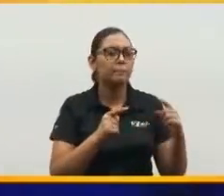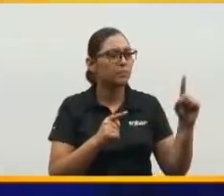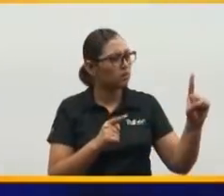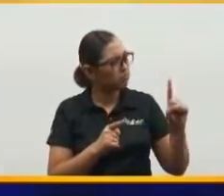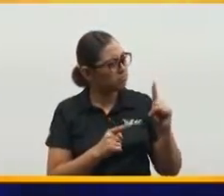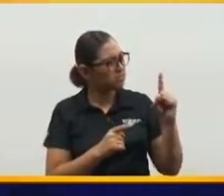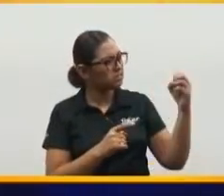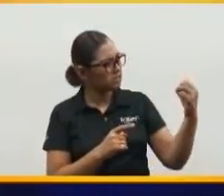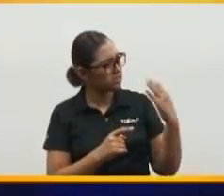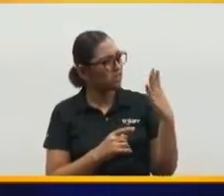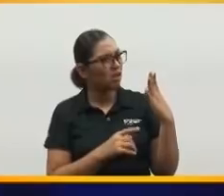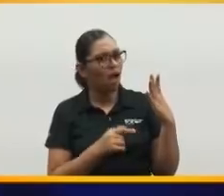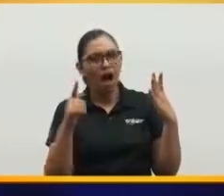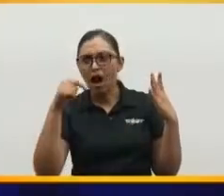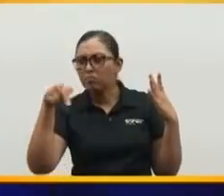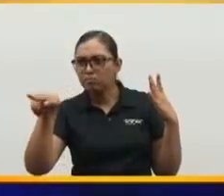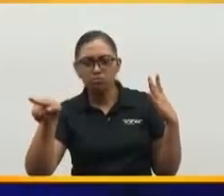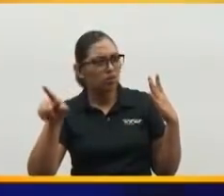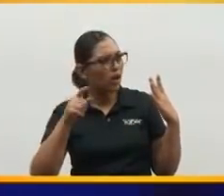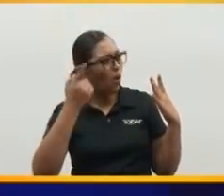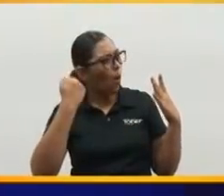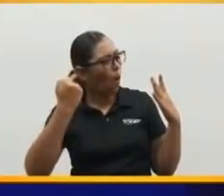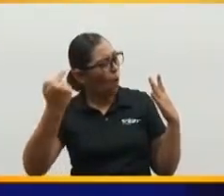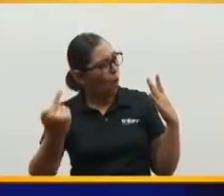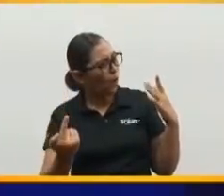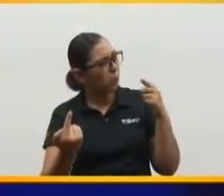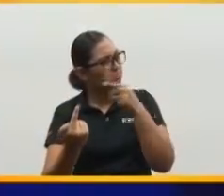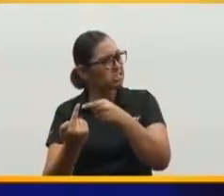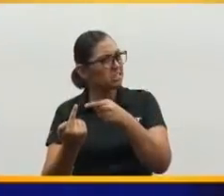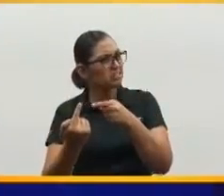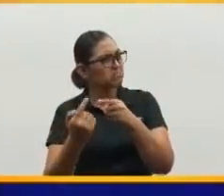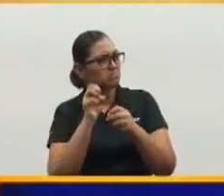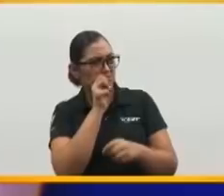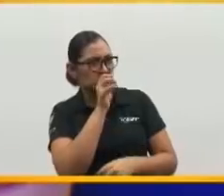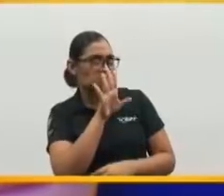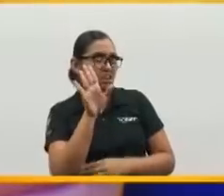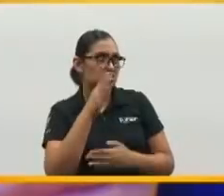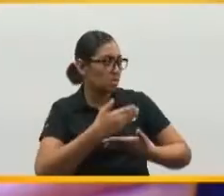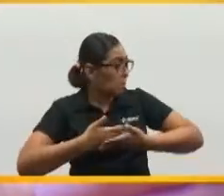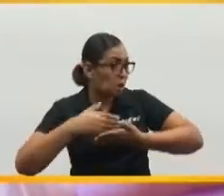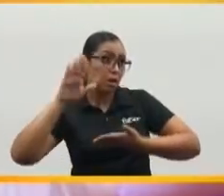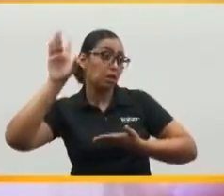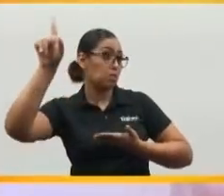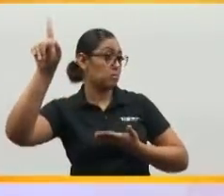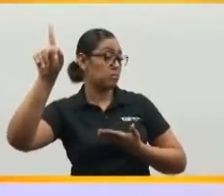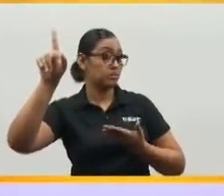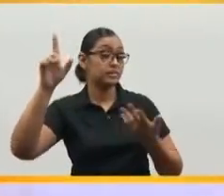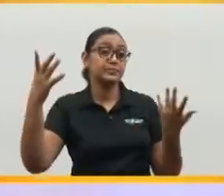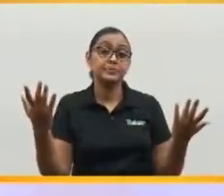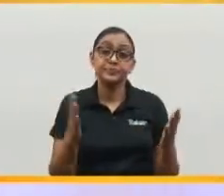por ahí anda caminando un caballero que dice ser el Hijo de Dios. En esta porción del Evangelio